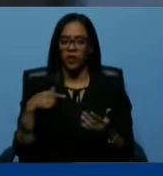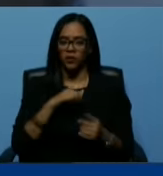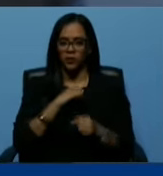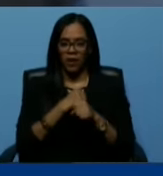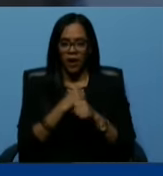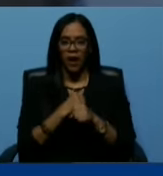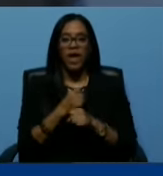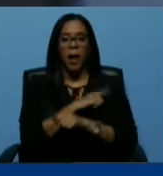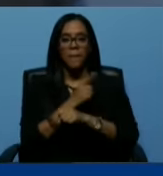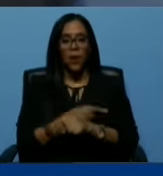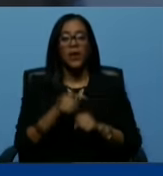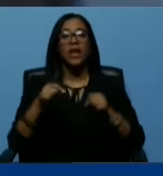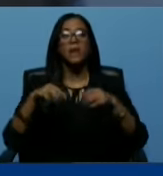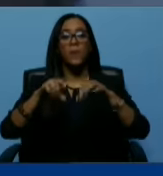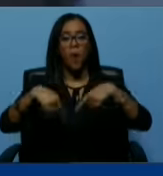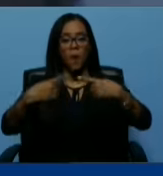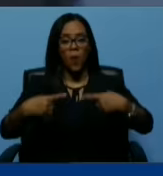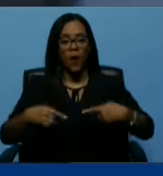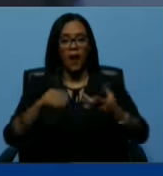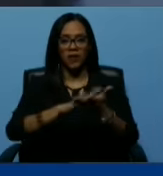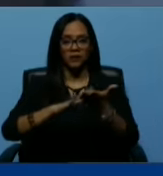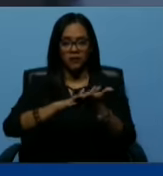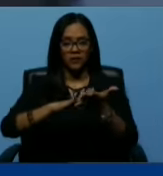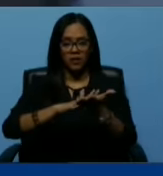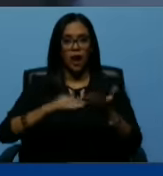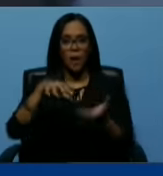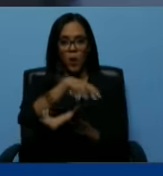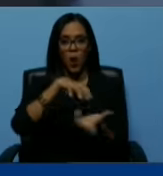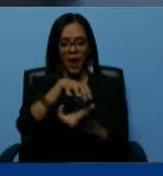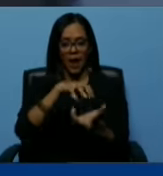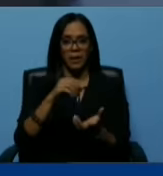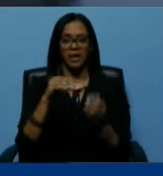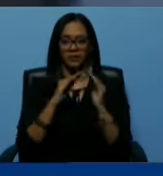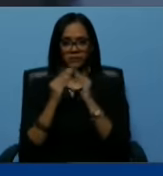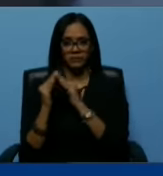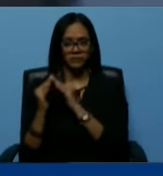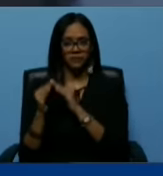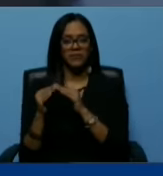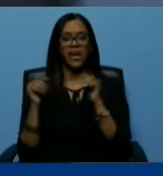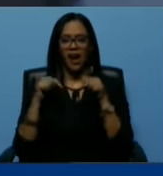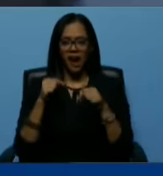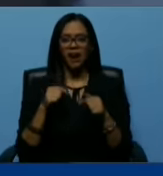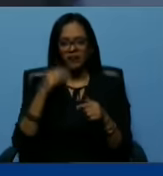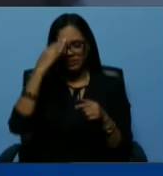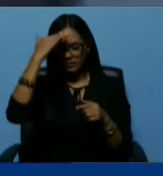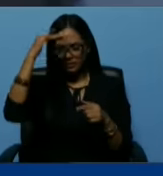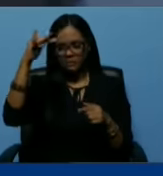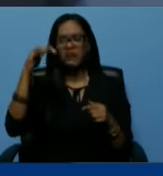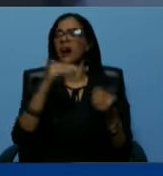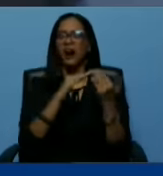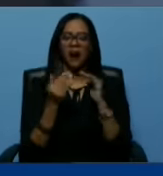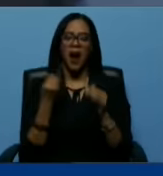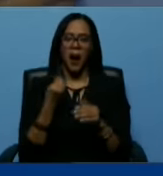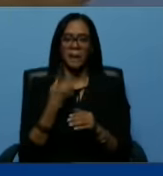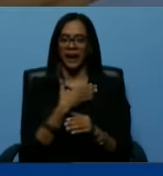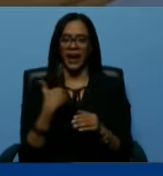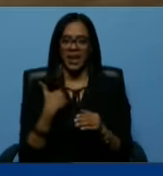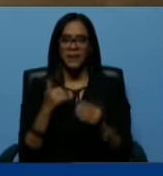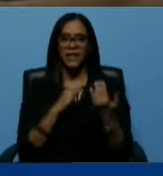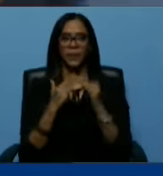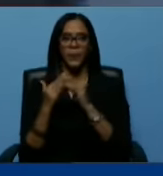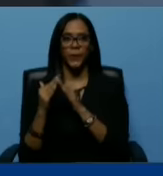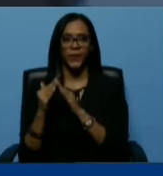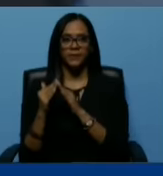empodere de la resolución de los problemas que hay en su comunidad. Esta dinámica, presidente, se trata de soñar la comuna. ¿Cómo queremos la comuna a largo